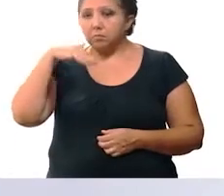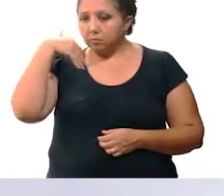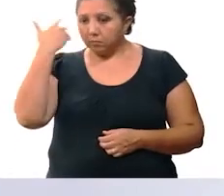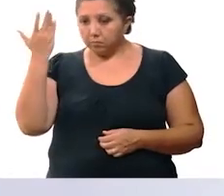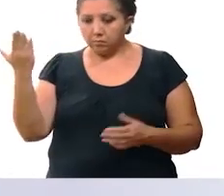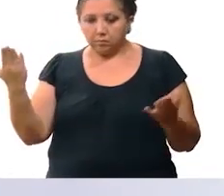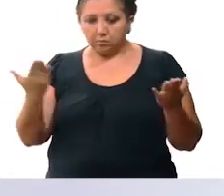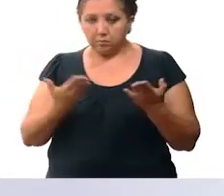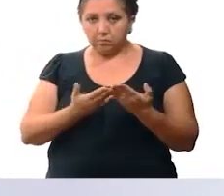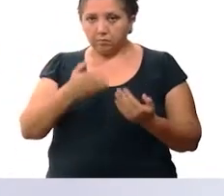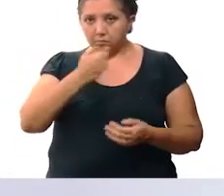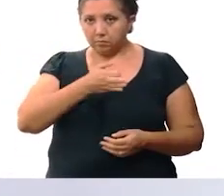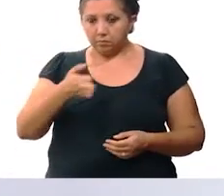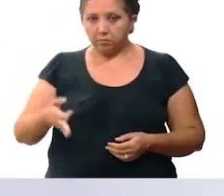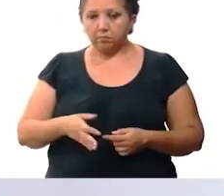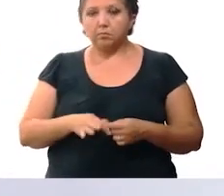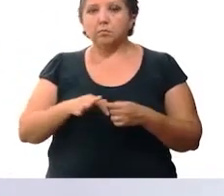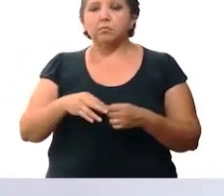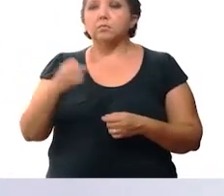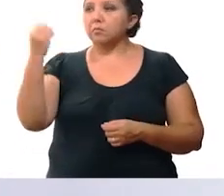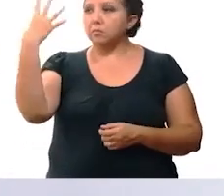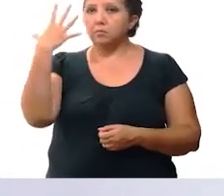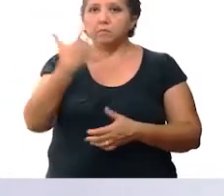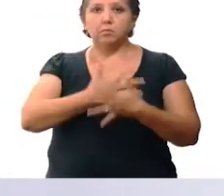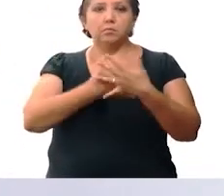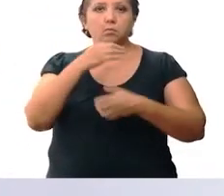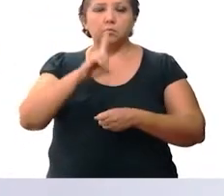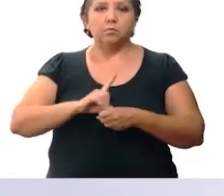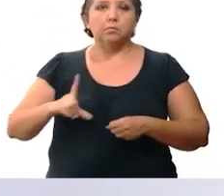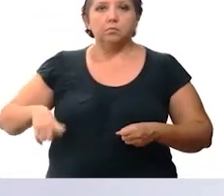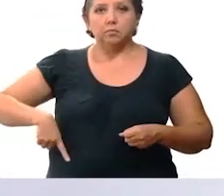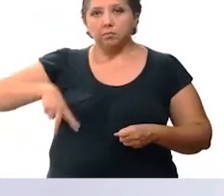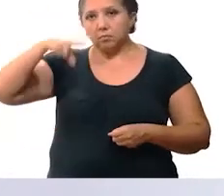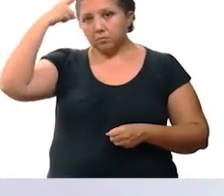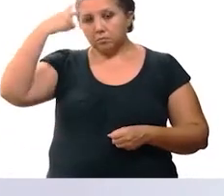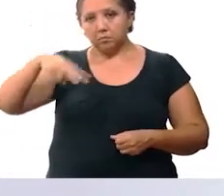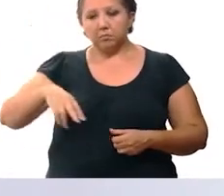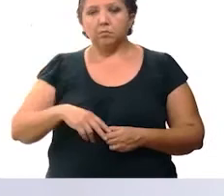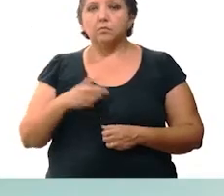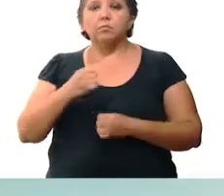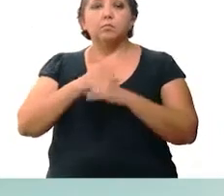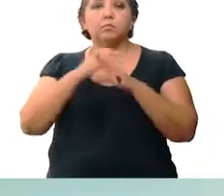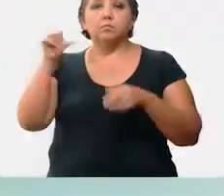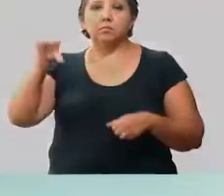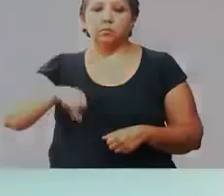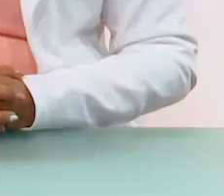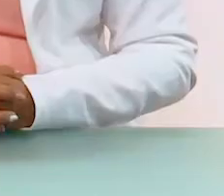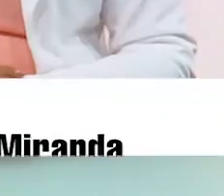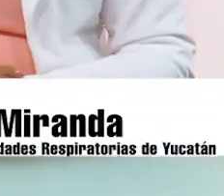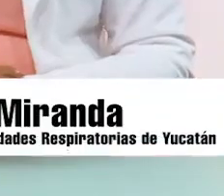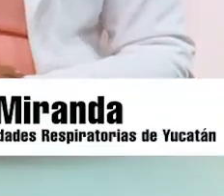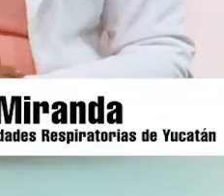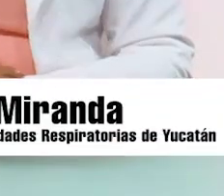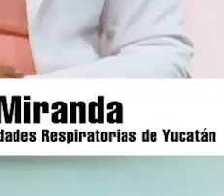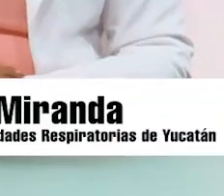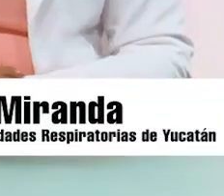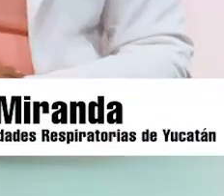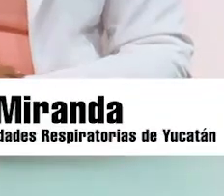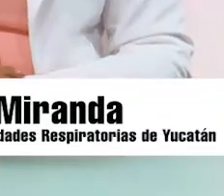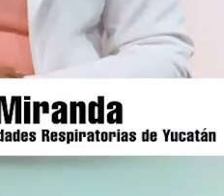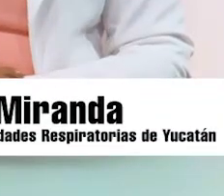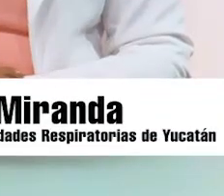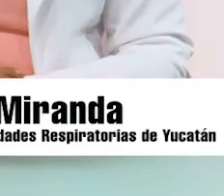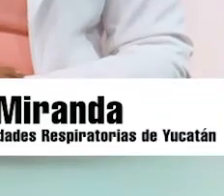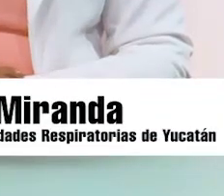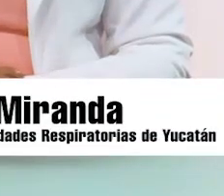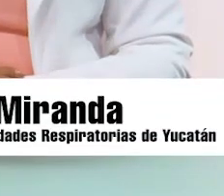finalidad de homologar fechas de presentación con el semáforo quincenal del Gobierno Federal. Ese es el informe del día de hoy, doctora. Gracias. Estaremos